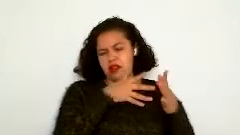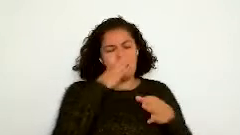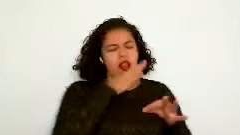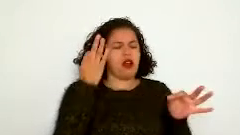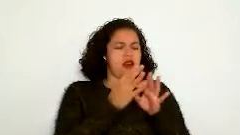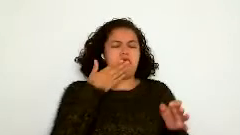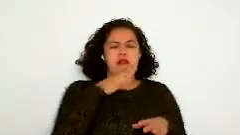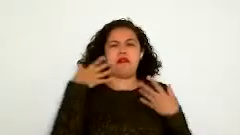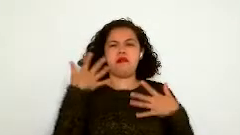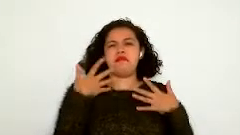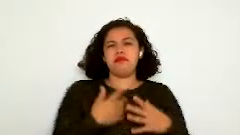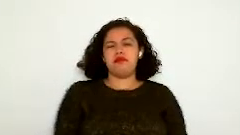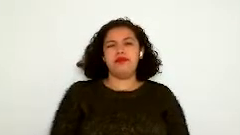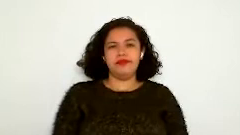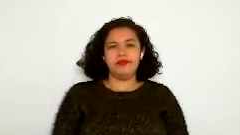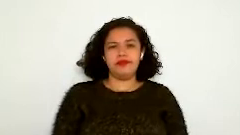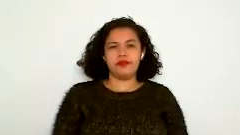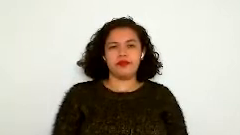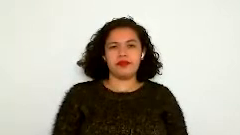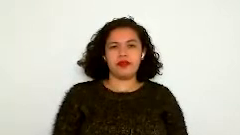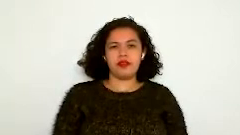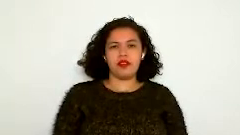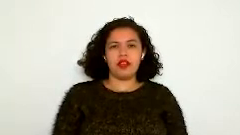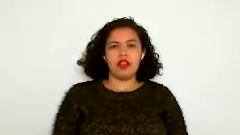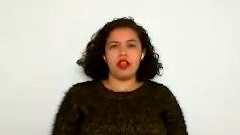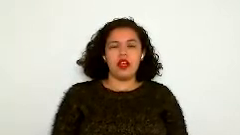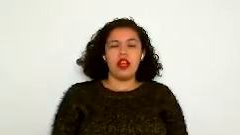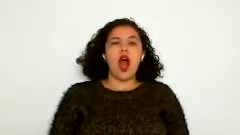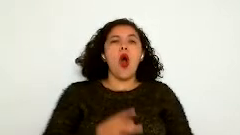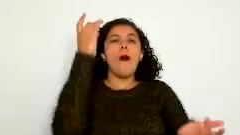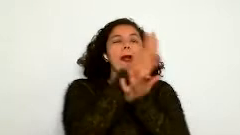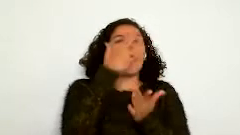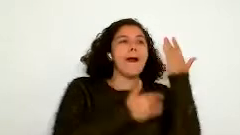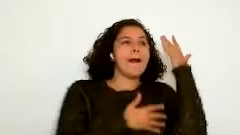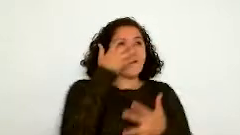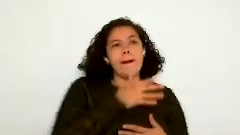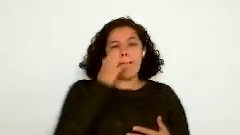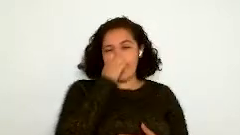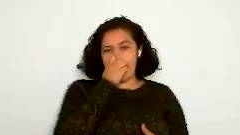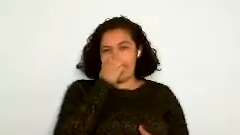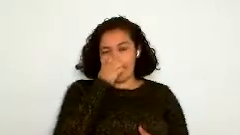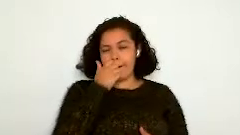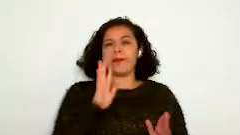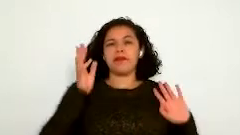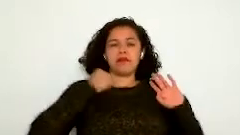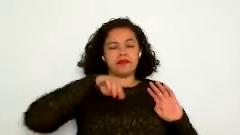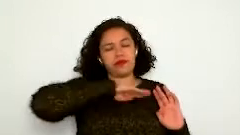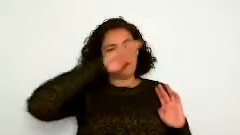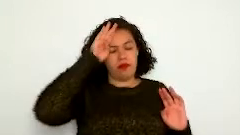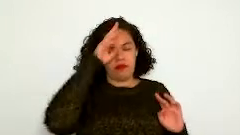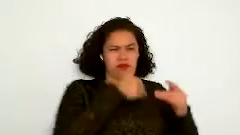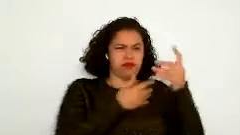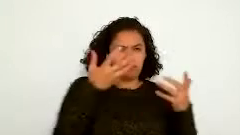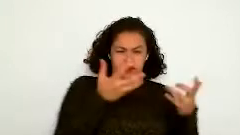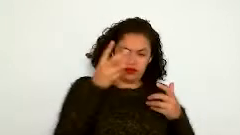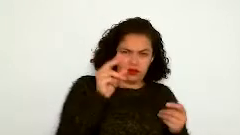que pone pues solamente 15, entonces ya está suponiendo que no está trabajando o que no está